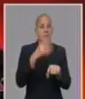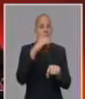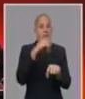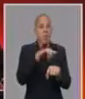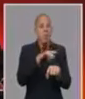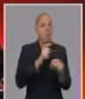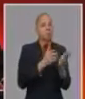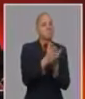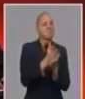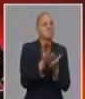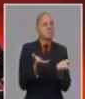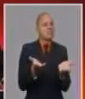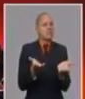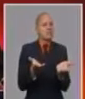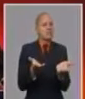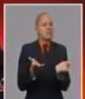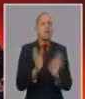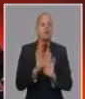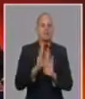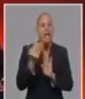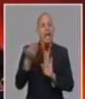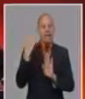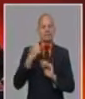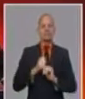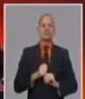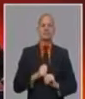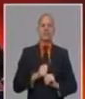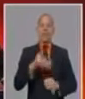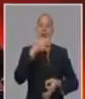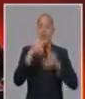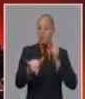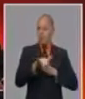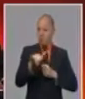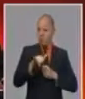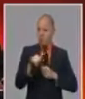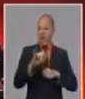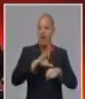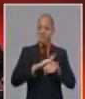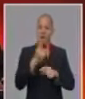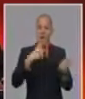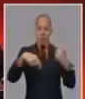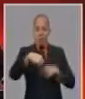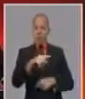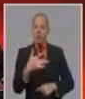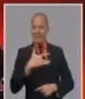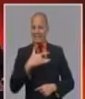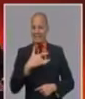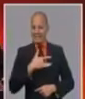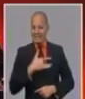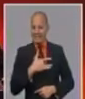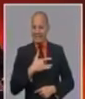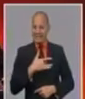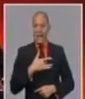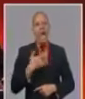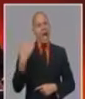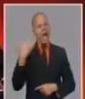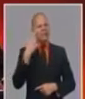Herrera. También en la parte cardiovascular hemos tenido pacientes que han tenido trastornos